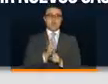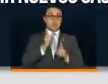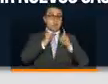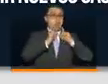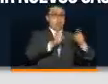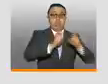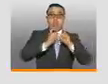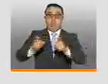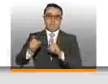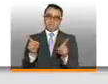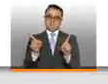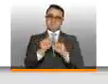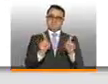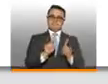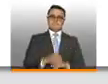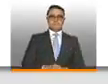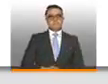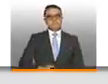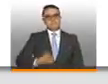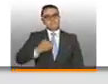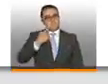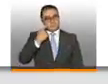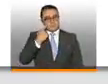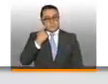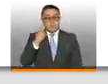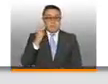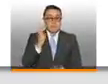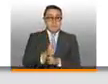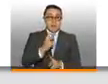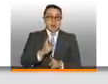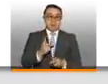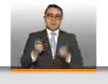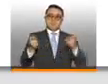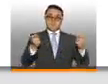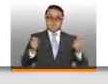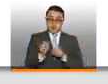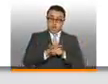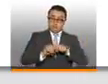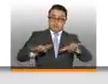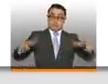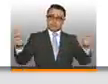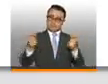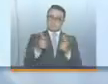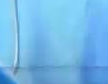casos. Evitemos complicaciones y reduzcamos los contagios.